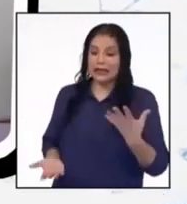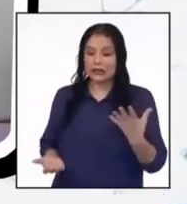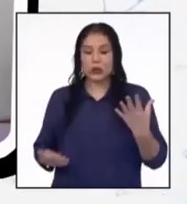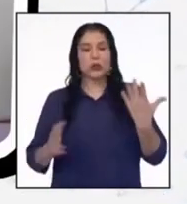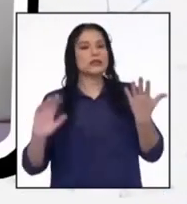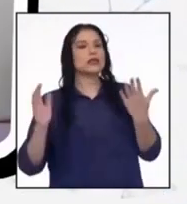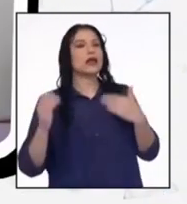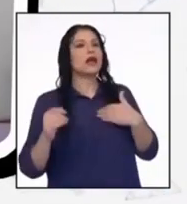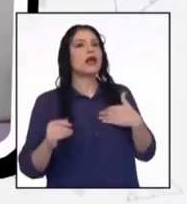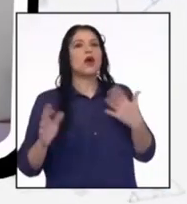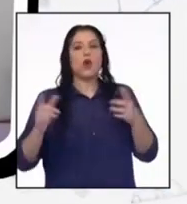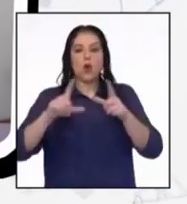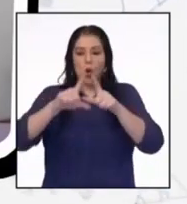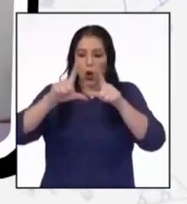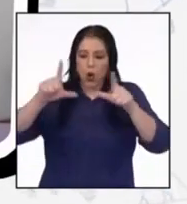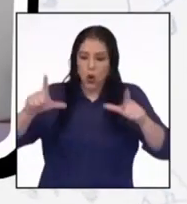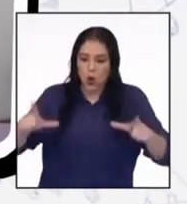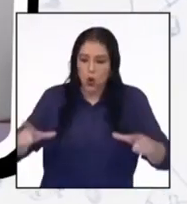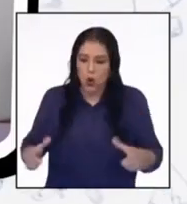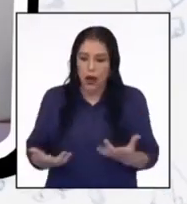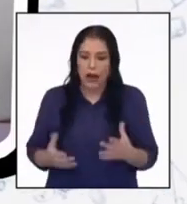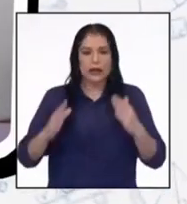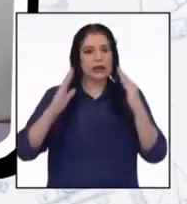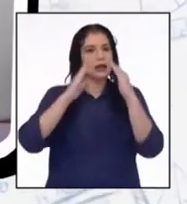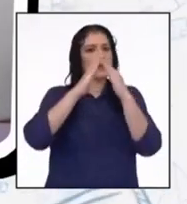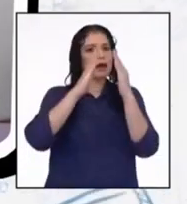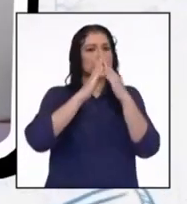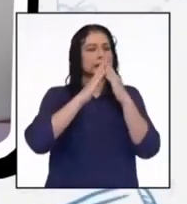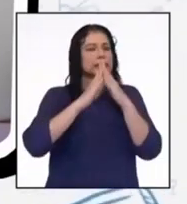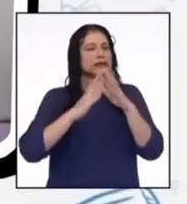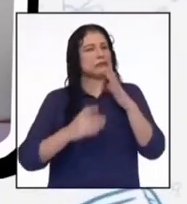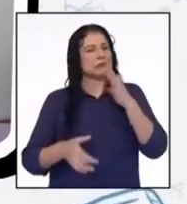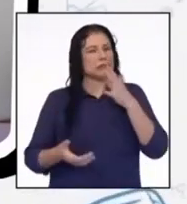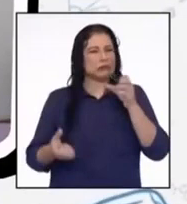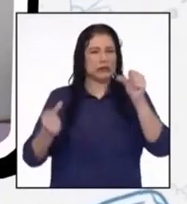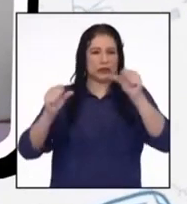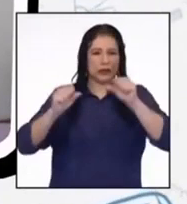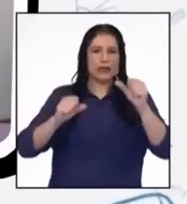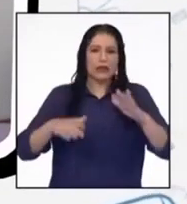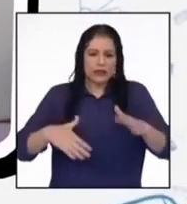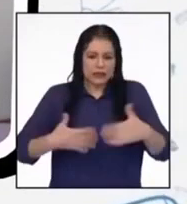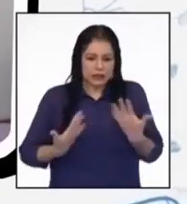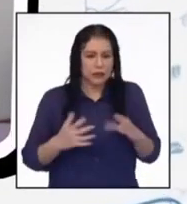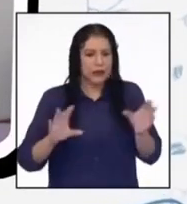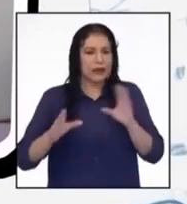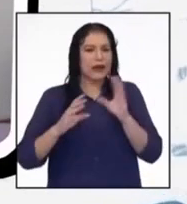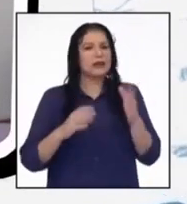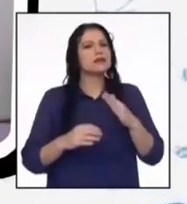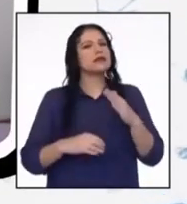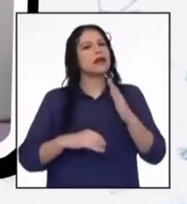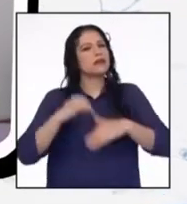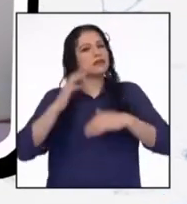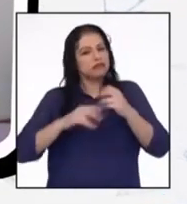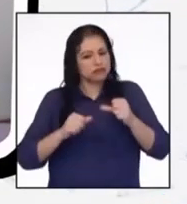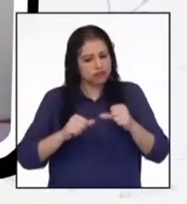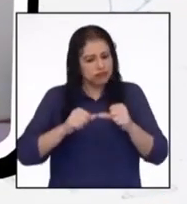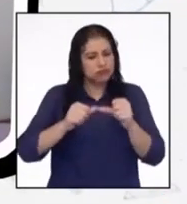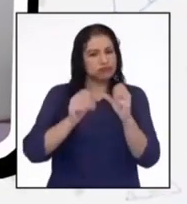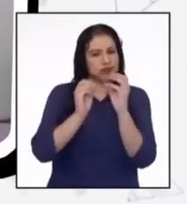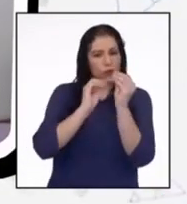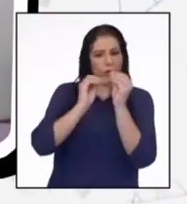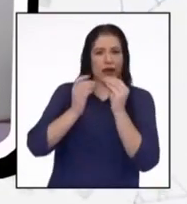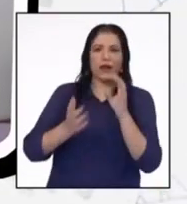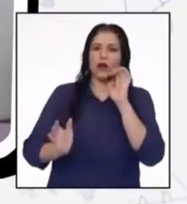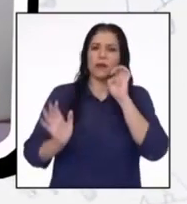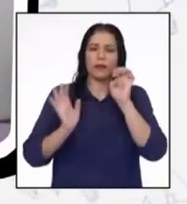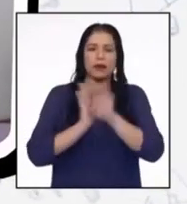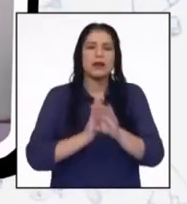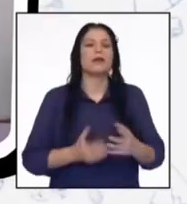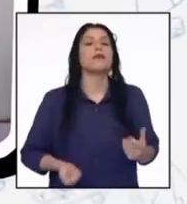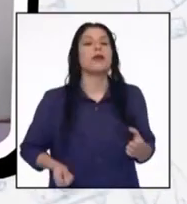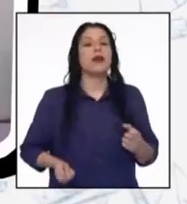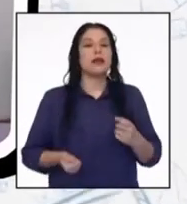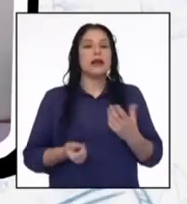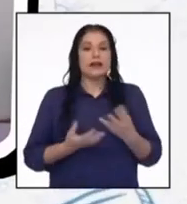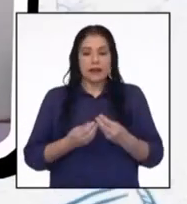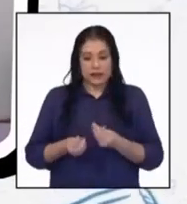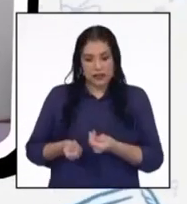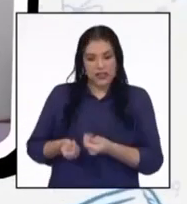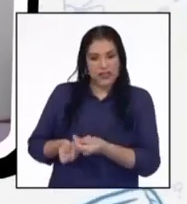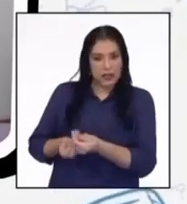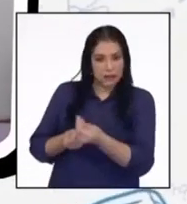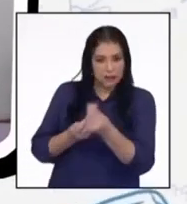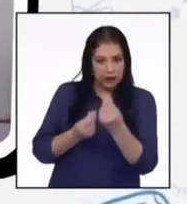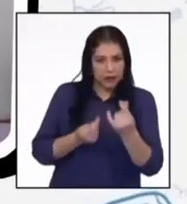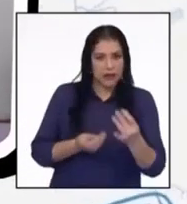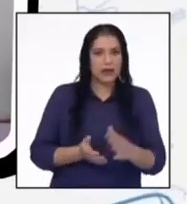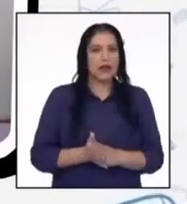de conservación de una zona donde hay viviendas, se pueden ejecutar obras de conservación, como recolección de